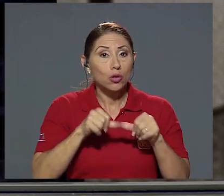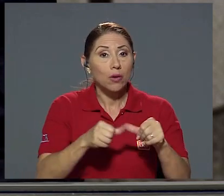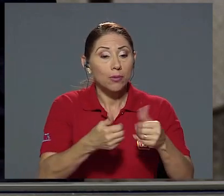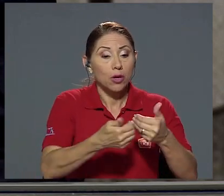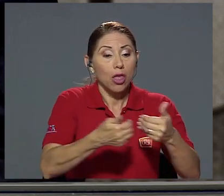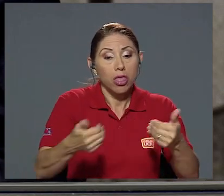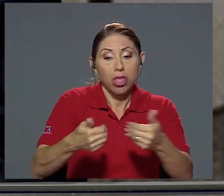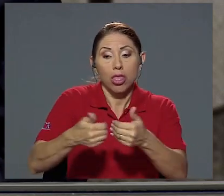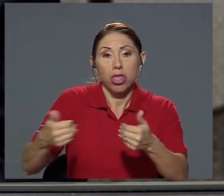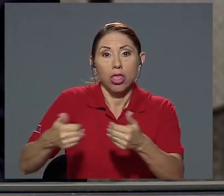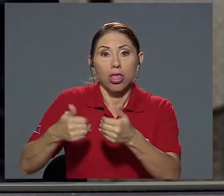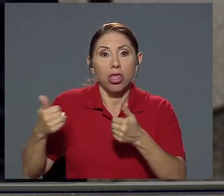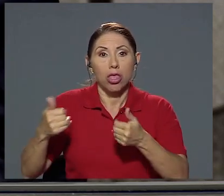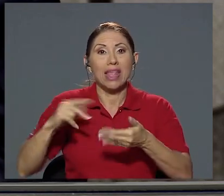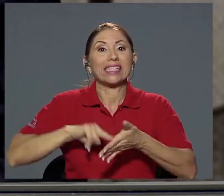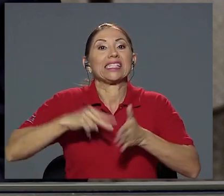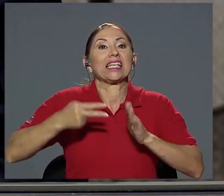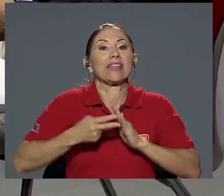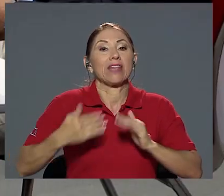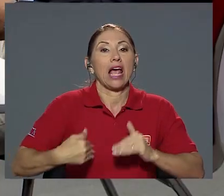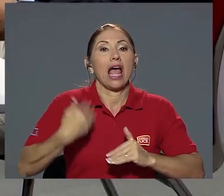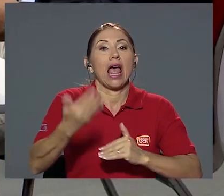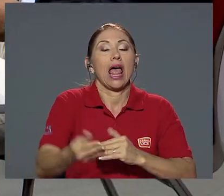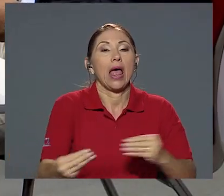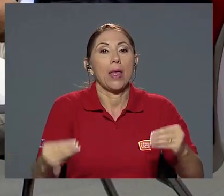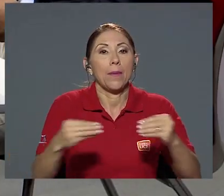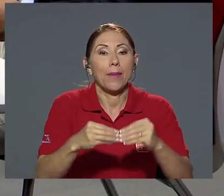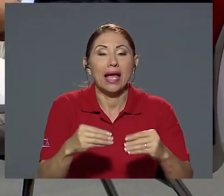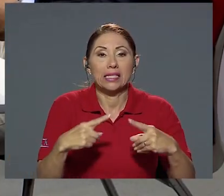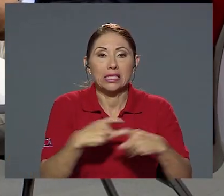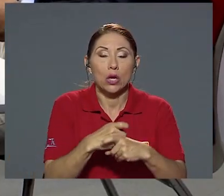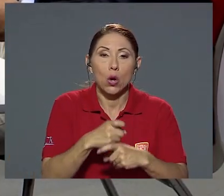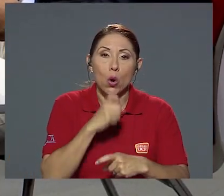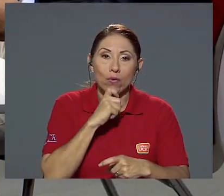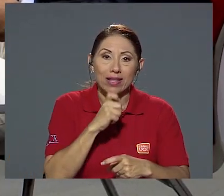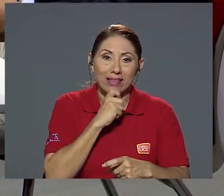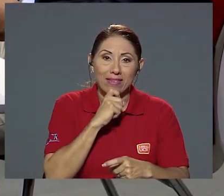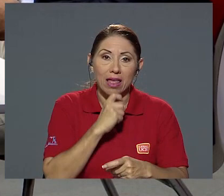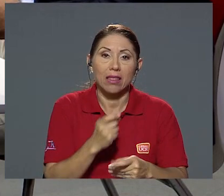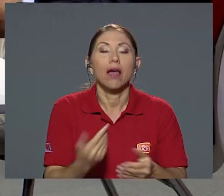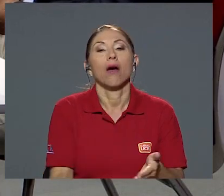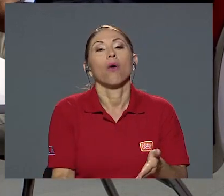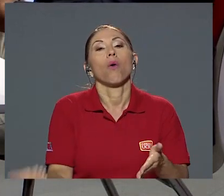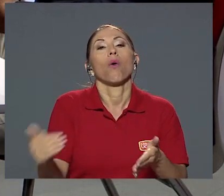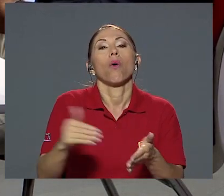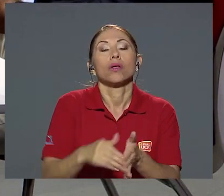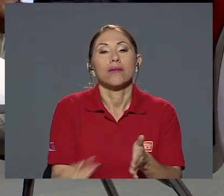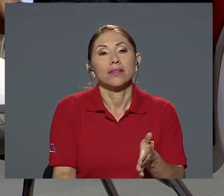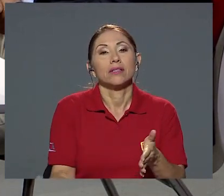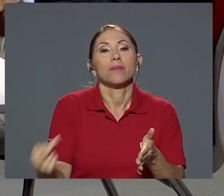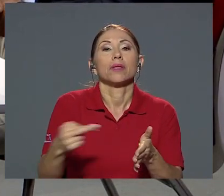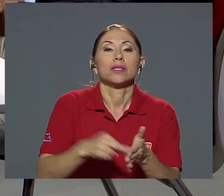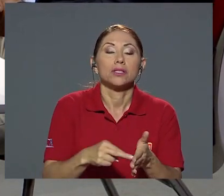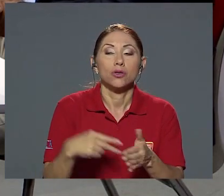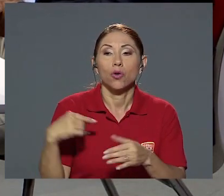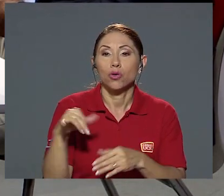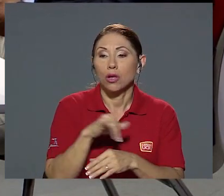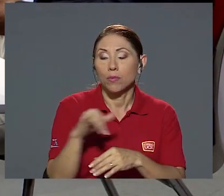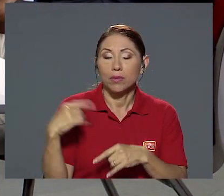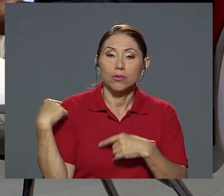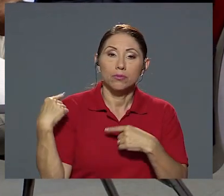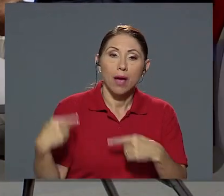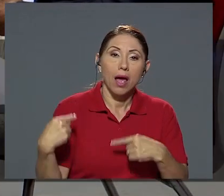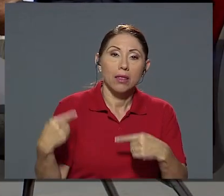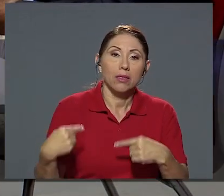plazo significa o mayor conflictividad y de nuevo la repetición del patrón, para seguir la expresión de